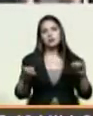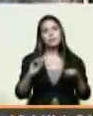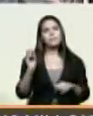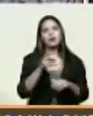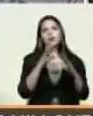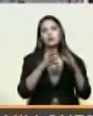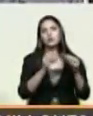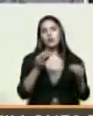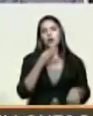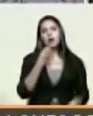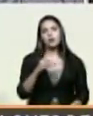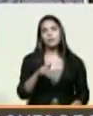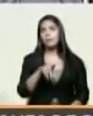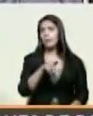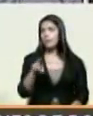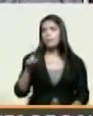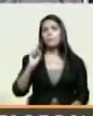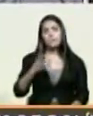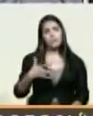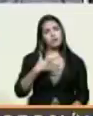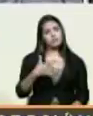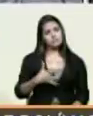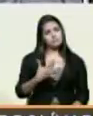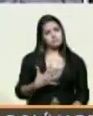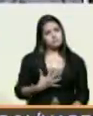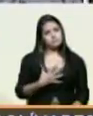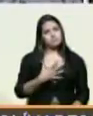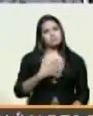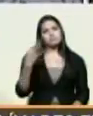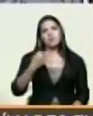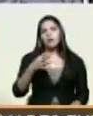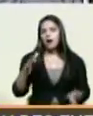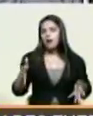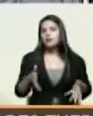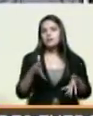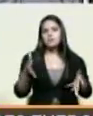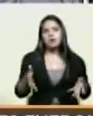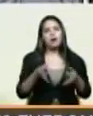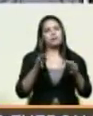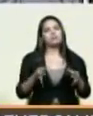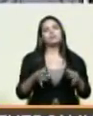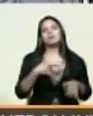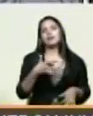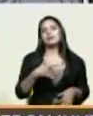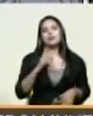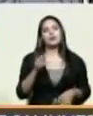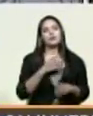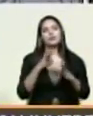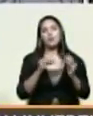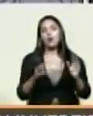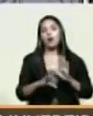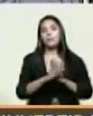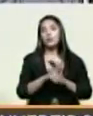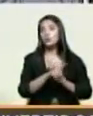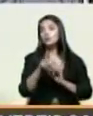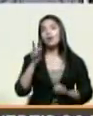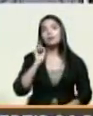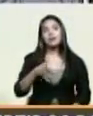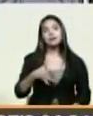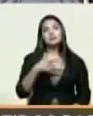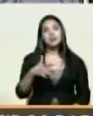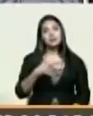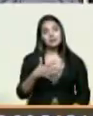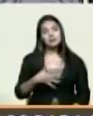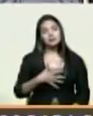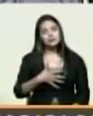nuestra juventud. Y ustedes deben sentirse realmente animados por ese capítulo. Ustedes deben sentirse